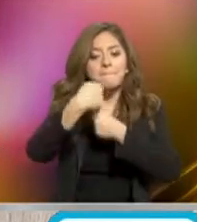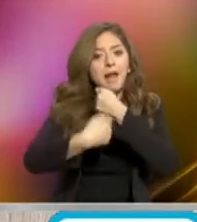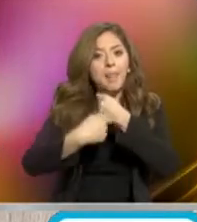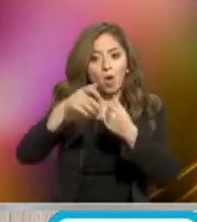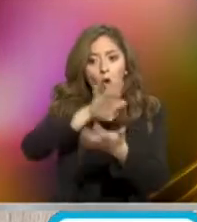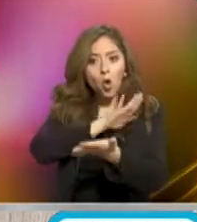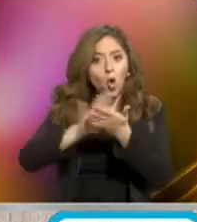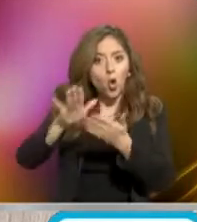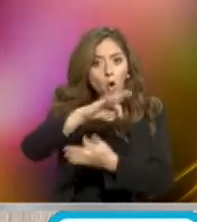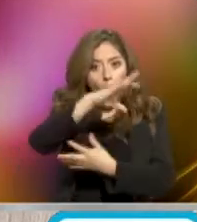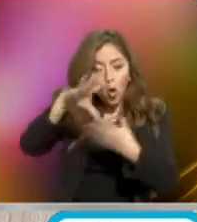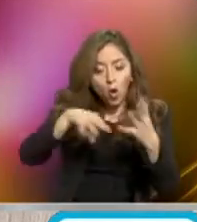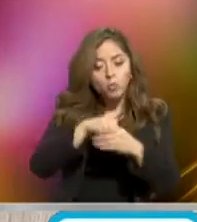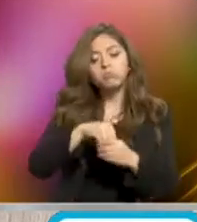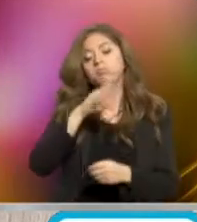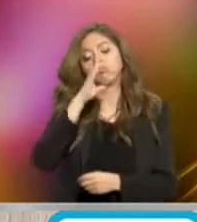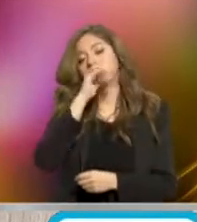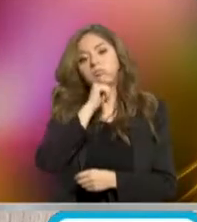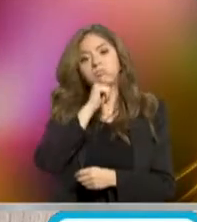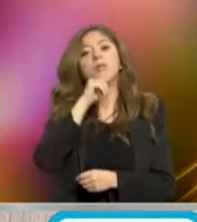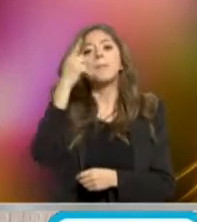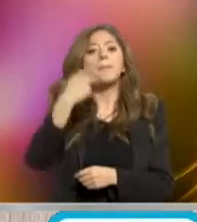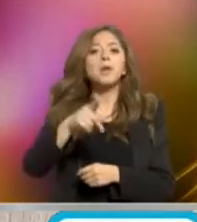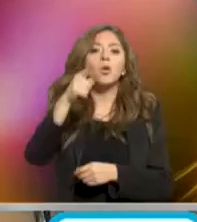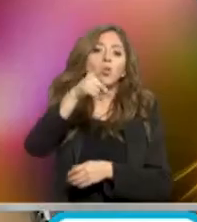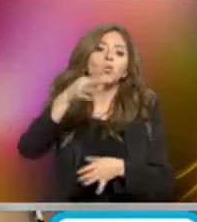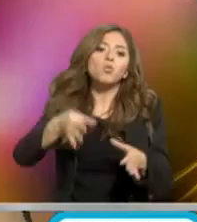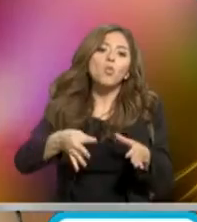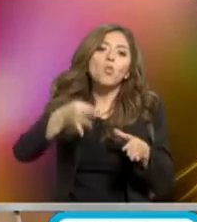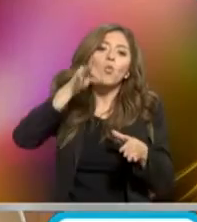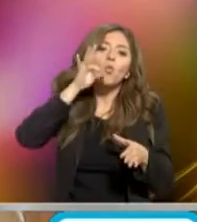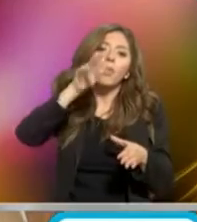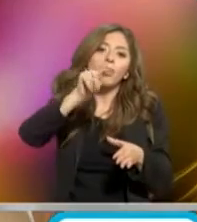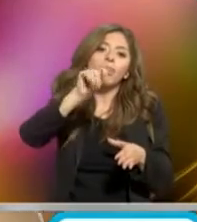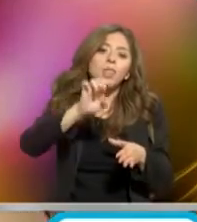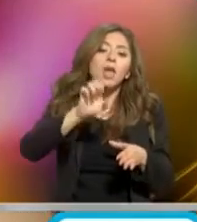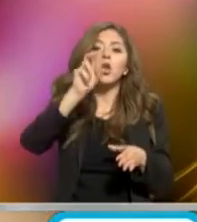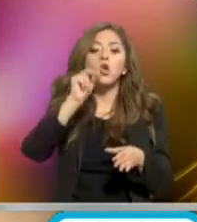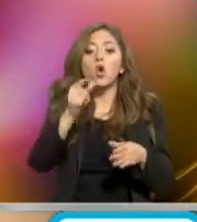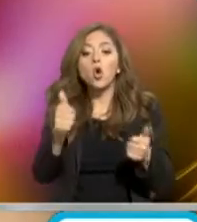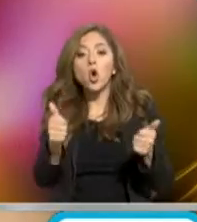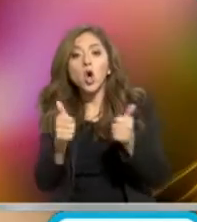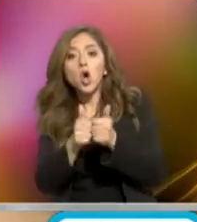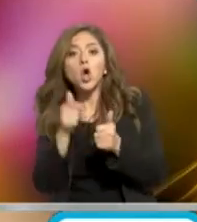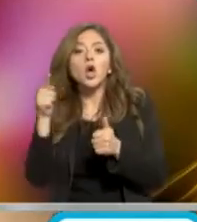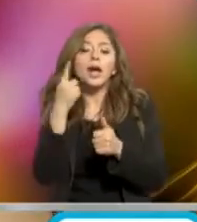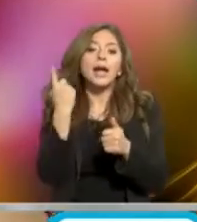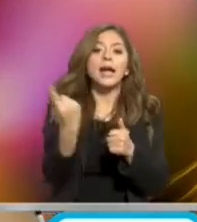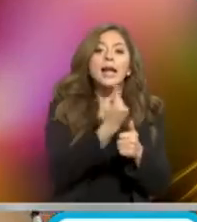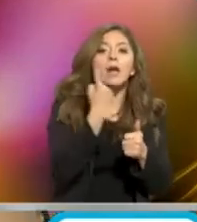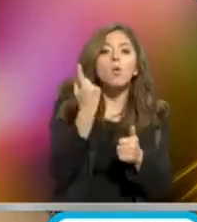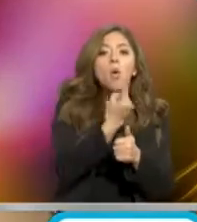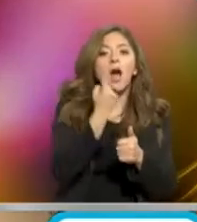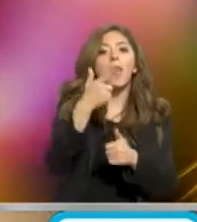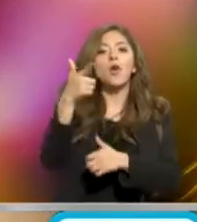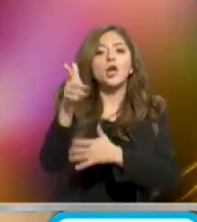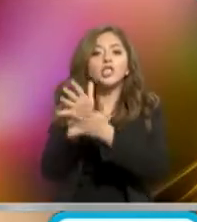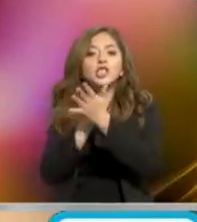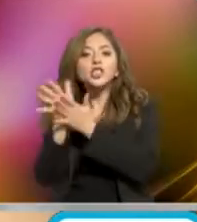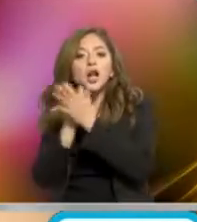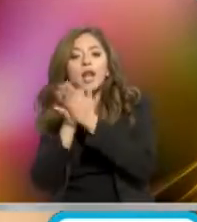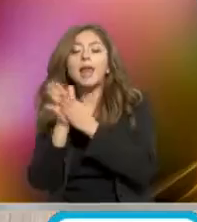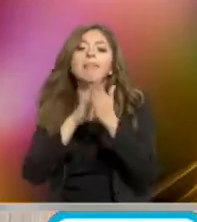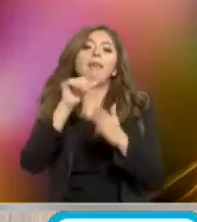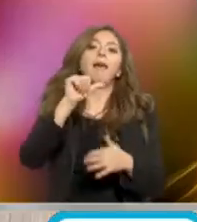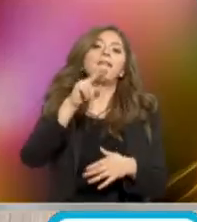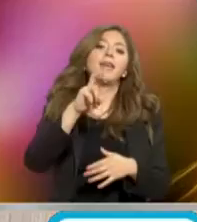es ideal y acompañarlo con una taza de té, no con un licuado chocomil con avena. Ahí, ahí es